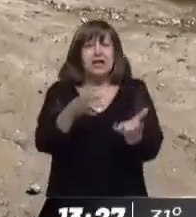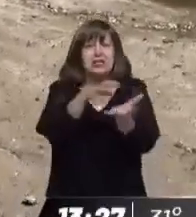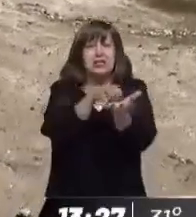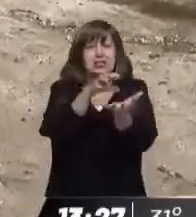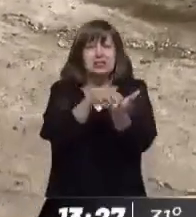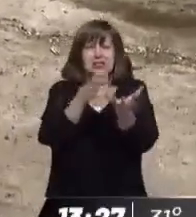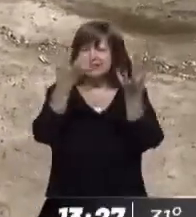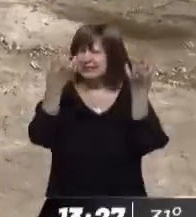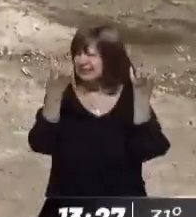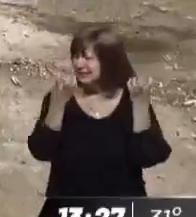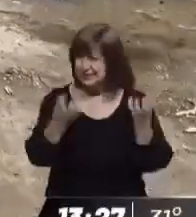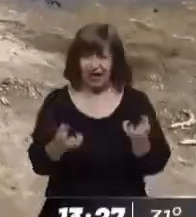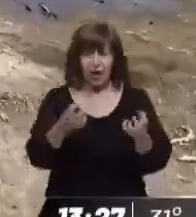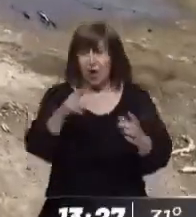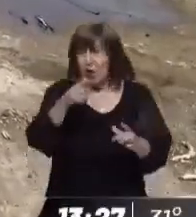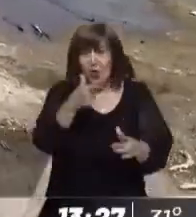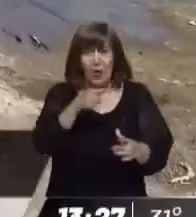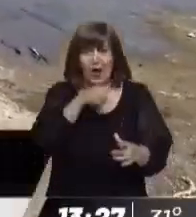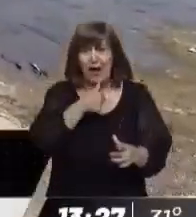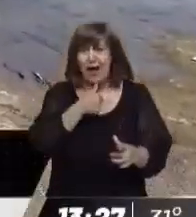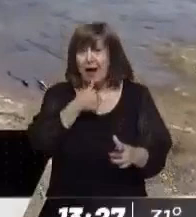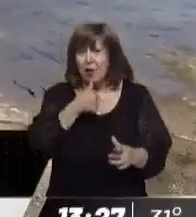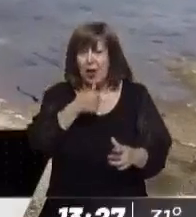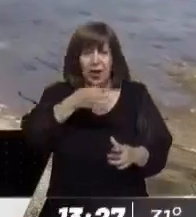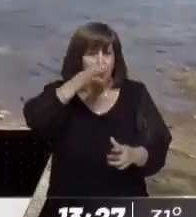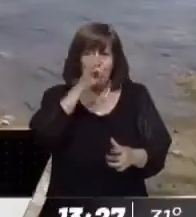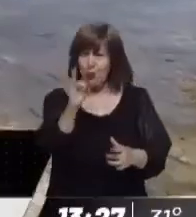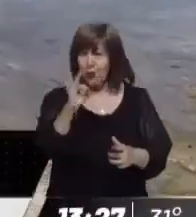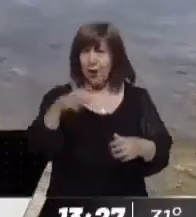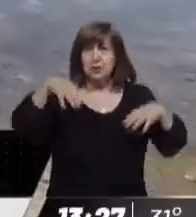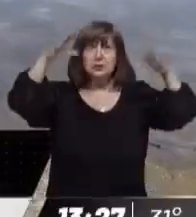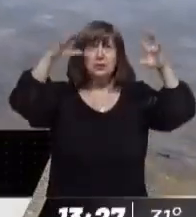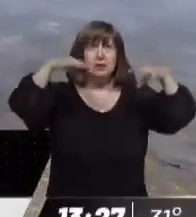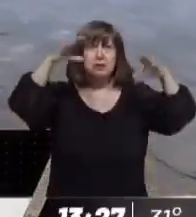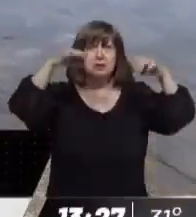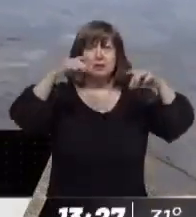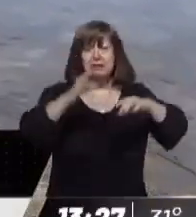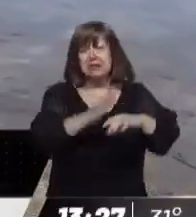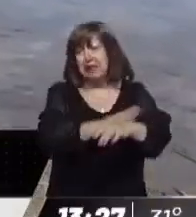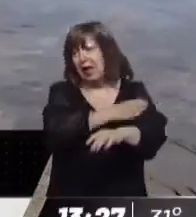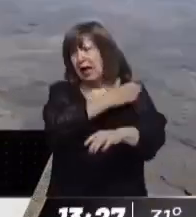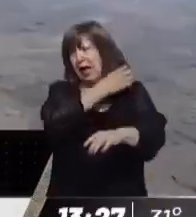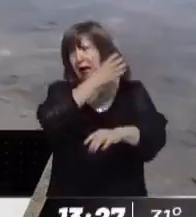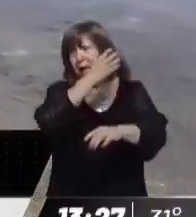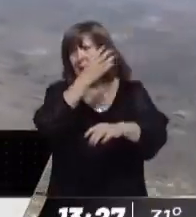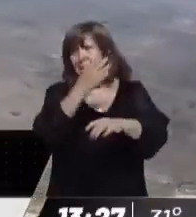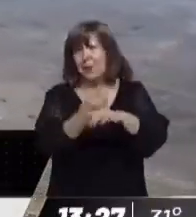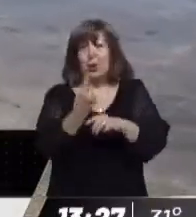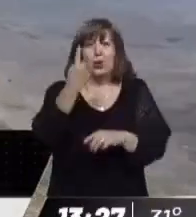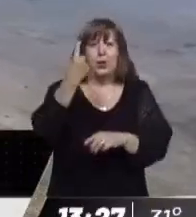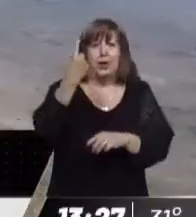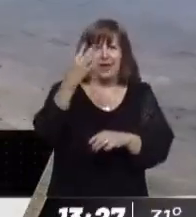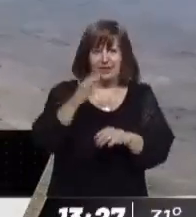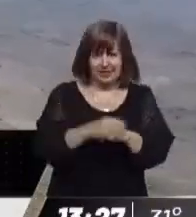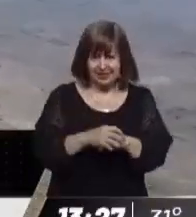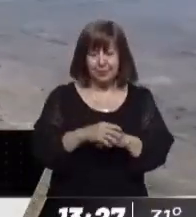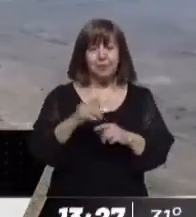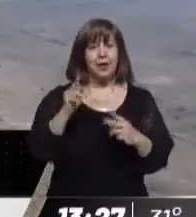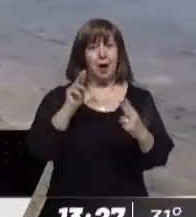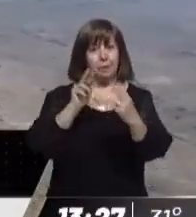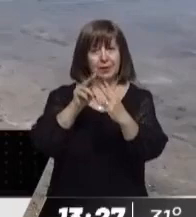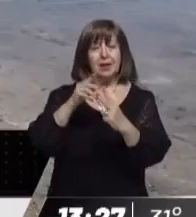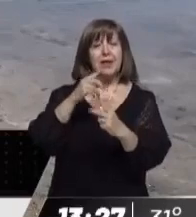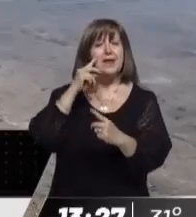que muy pocas veces llueve y casi nunca lleva el agua, y miren lo que es esto, es Iván, el niño Franco,